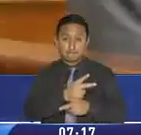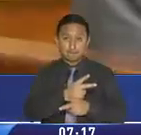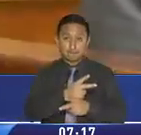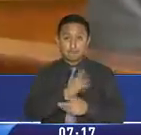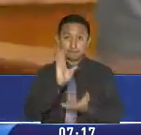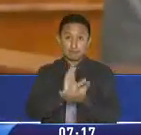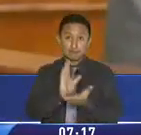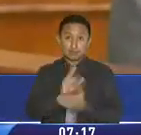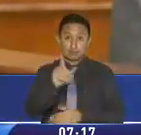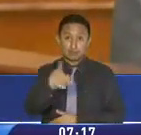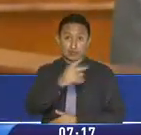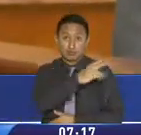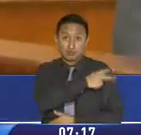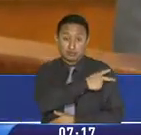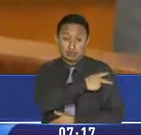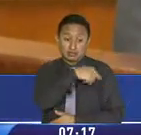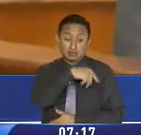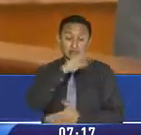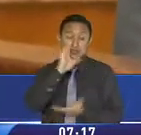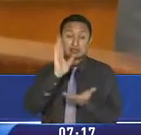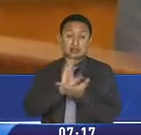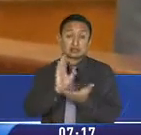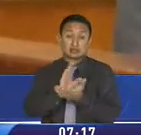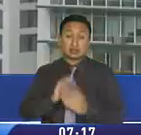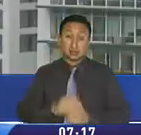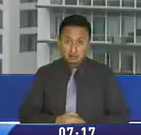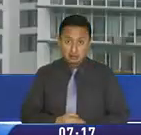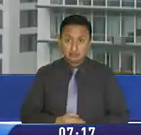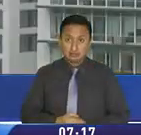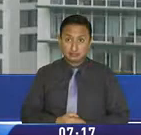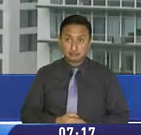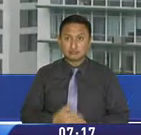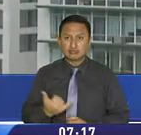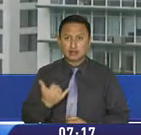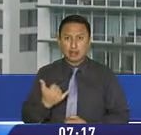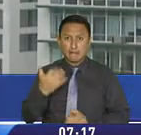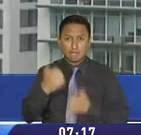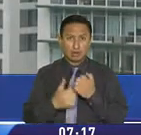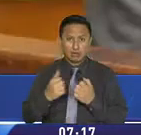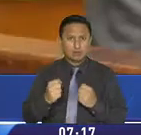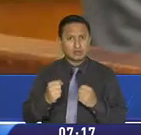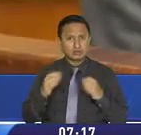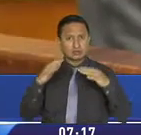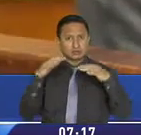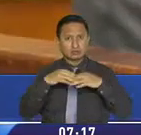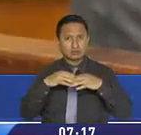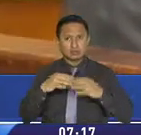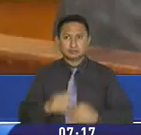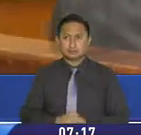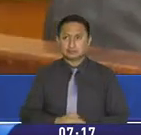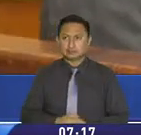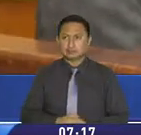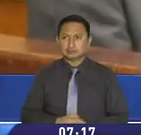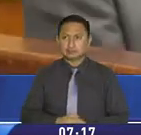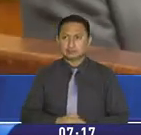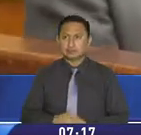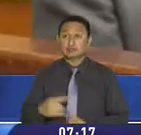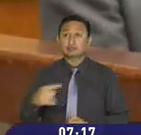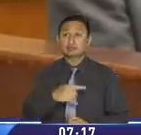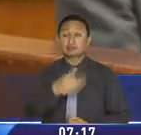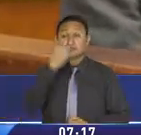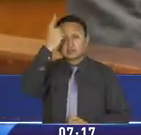asegurados señaló que el Instituto Ecuatoriano de Seguridad Social afronta graves problemas. ¿Pero dónde se genera ese